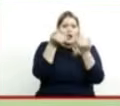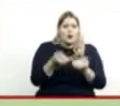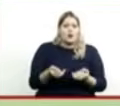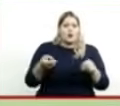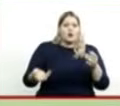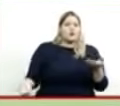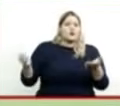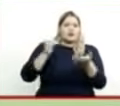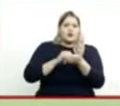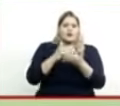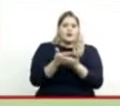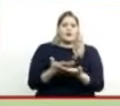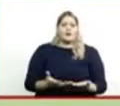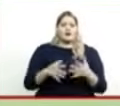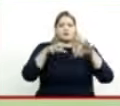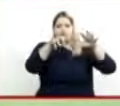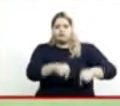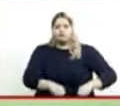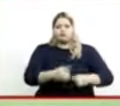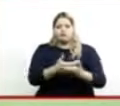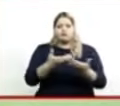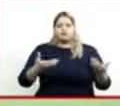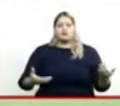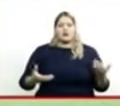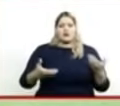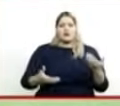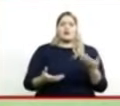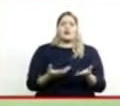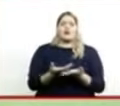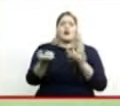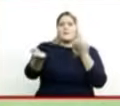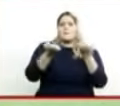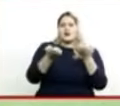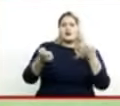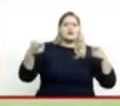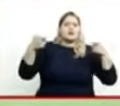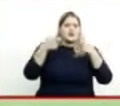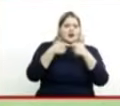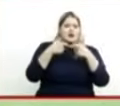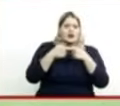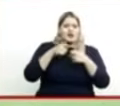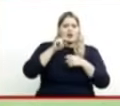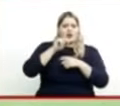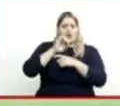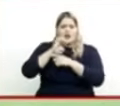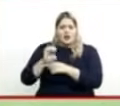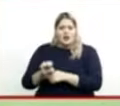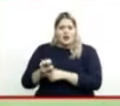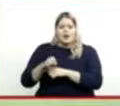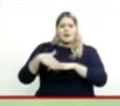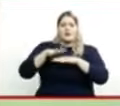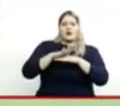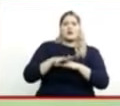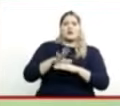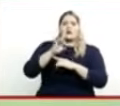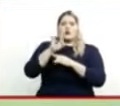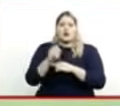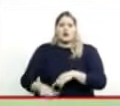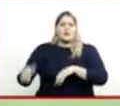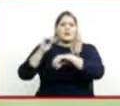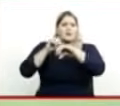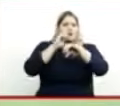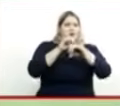Empresa Nacional de Energía Eléctrica está en ejecución, con más de 80 licitaciones para mejorar el servicio